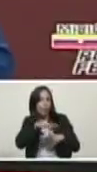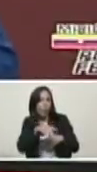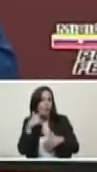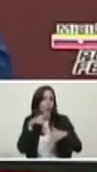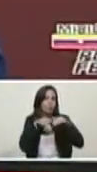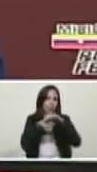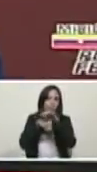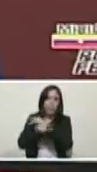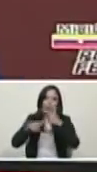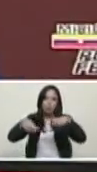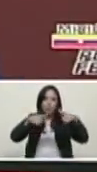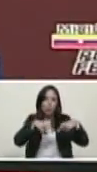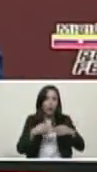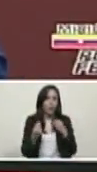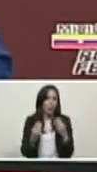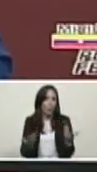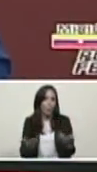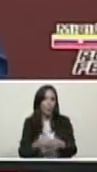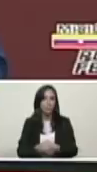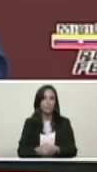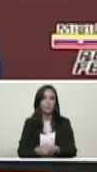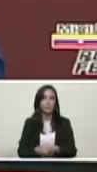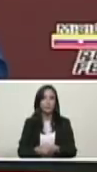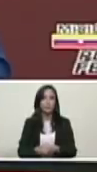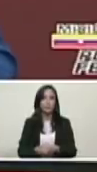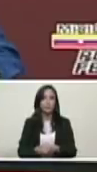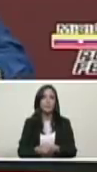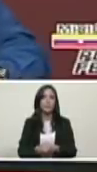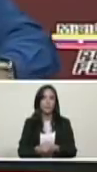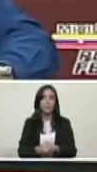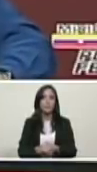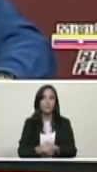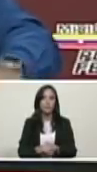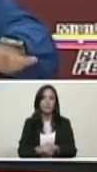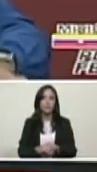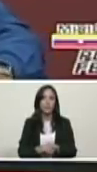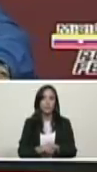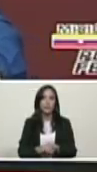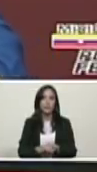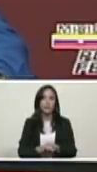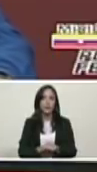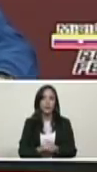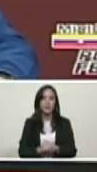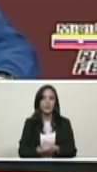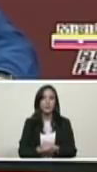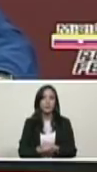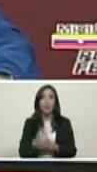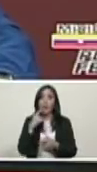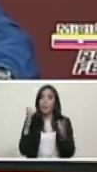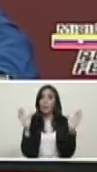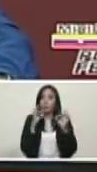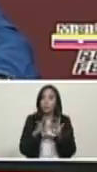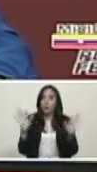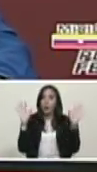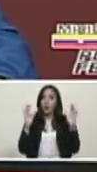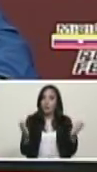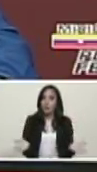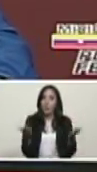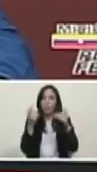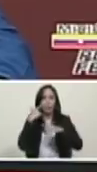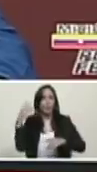cómo lo vamos a hacer nosotros estamos acostumbrados a hacer milagros cuando nos lanzamos